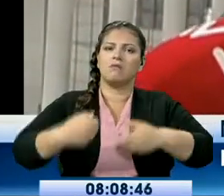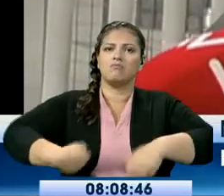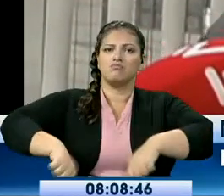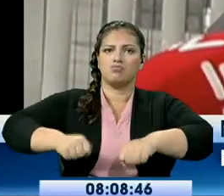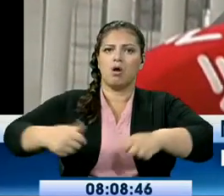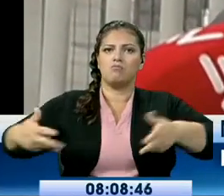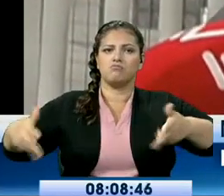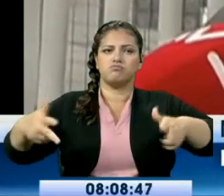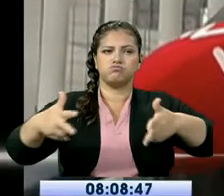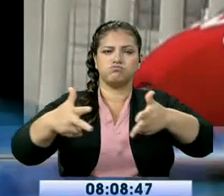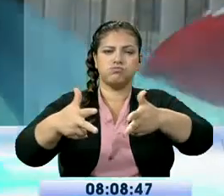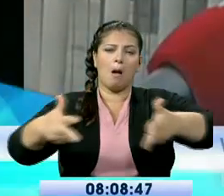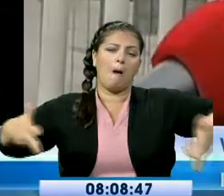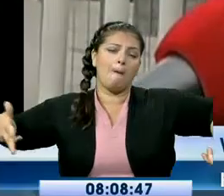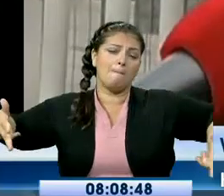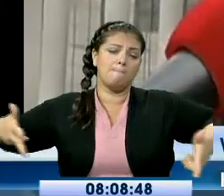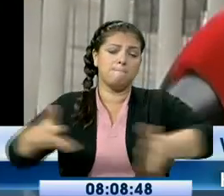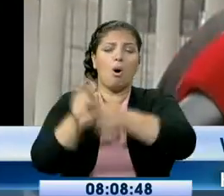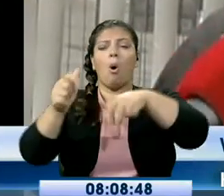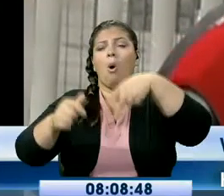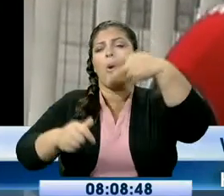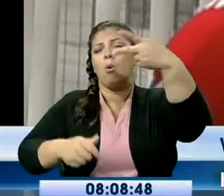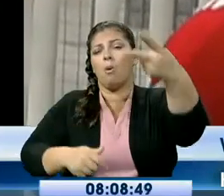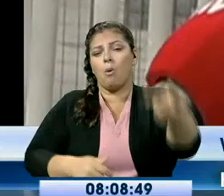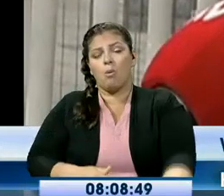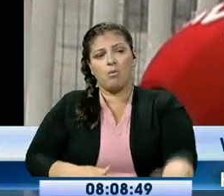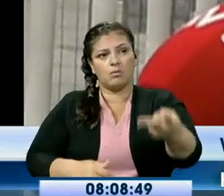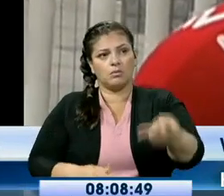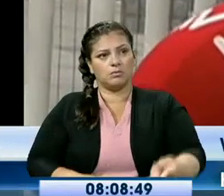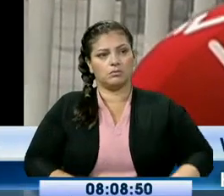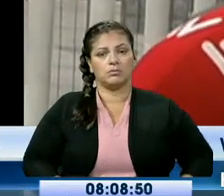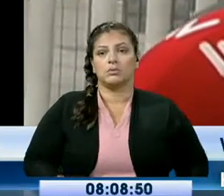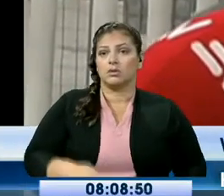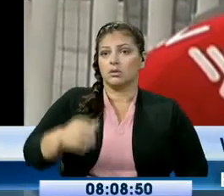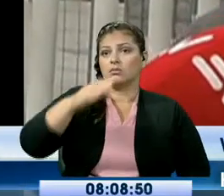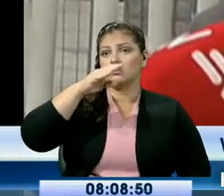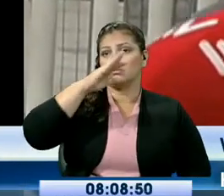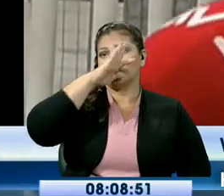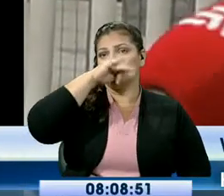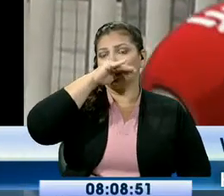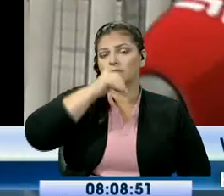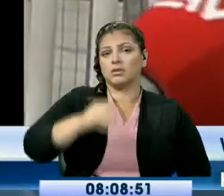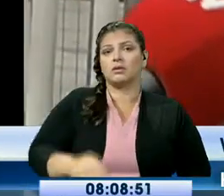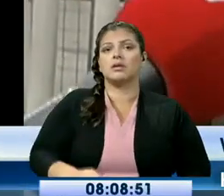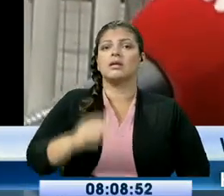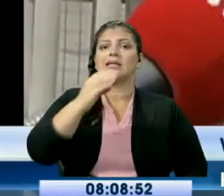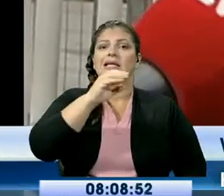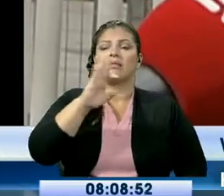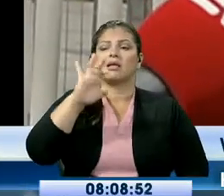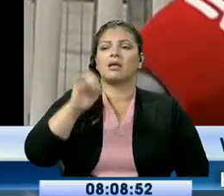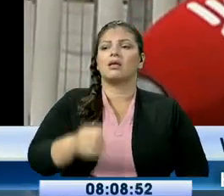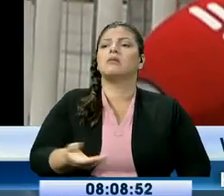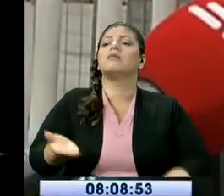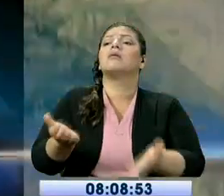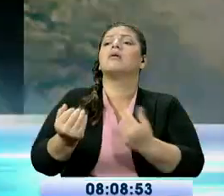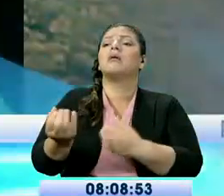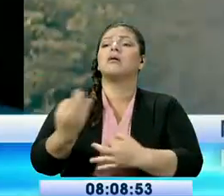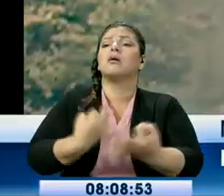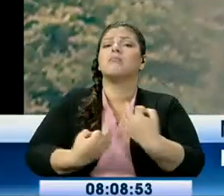el parte de la comisión, porque dice que estuvo la policía y la comisión de tránsito ahí,